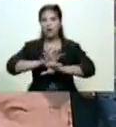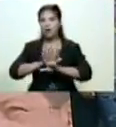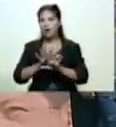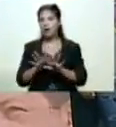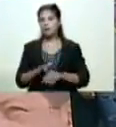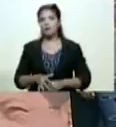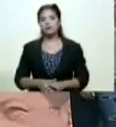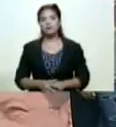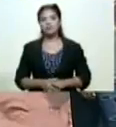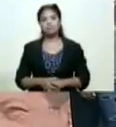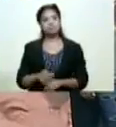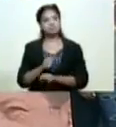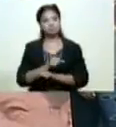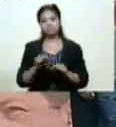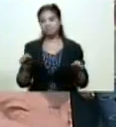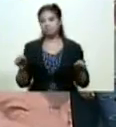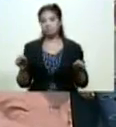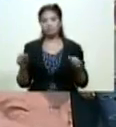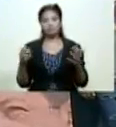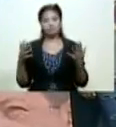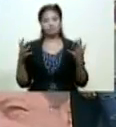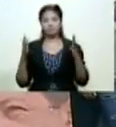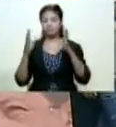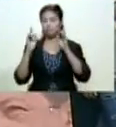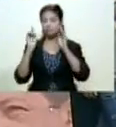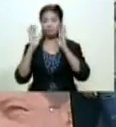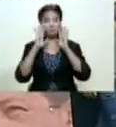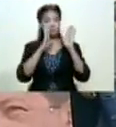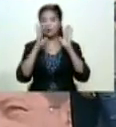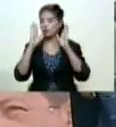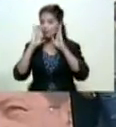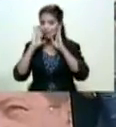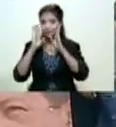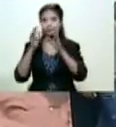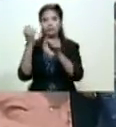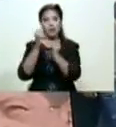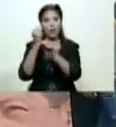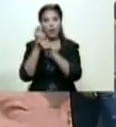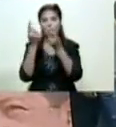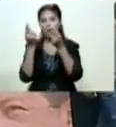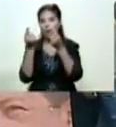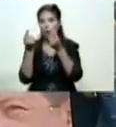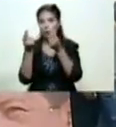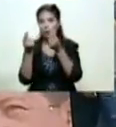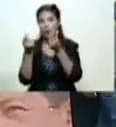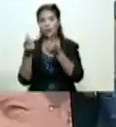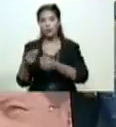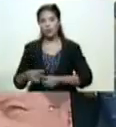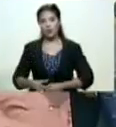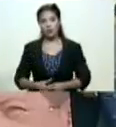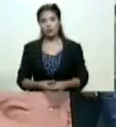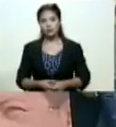No podemos dejar que nos distraigan de las tareas económicas.